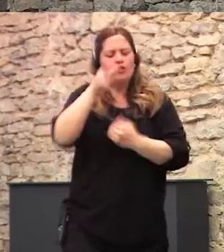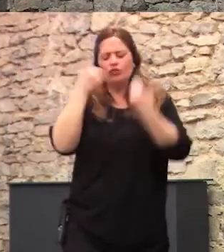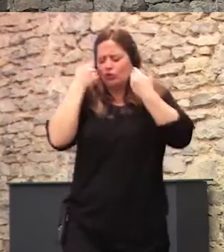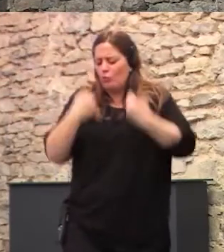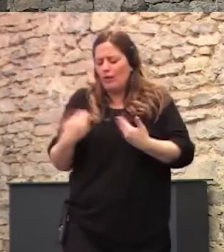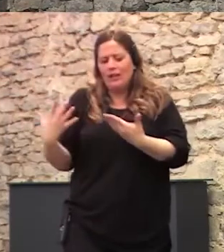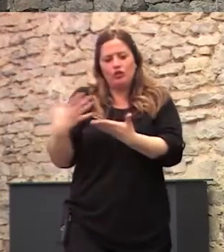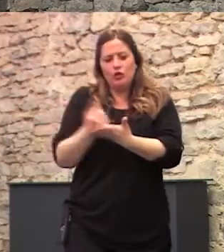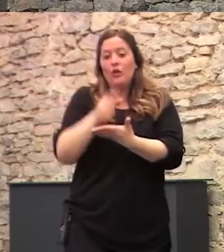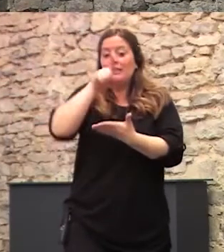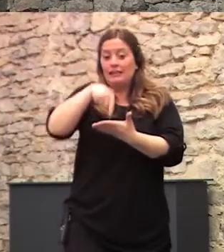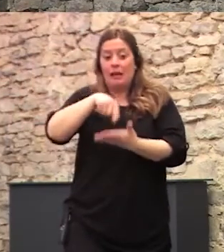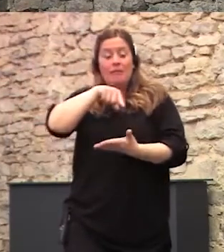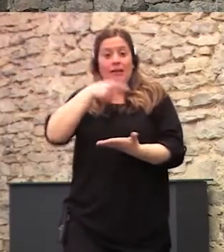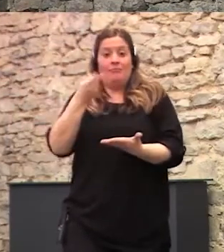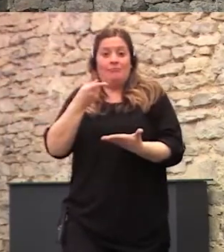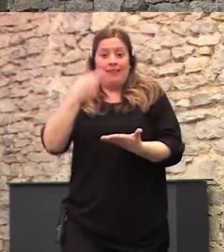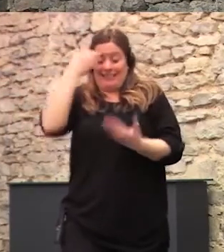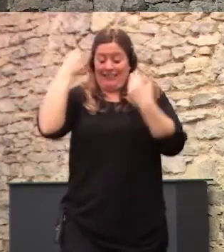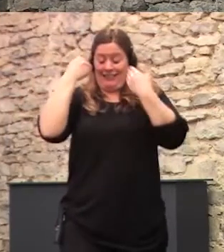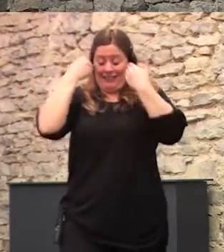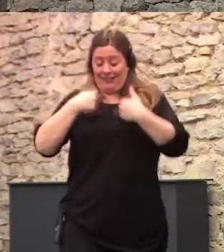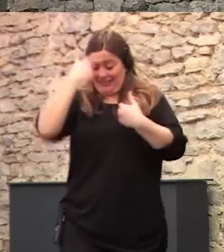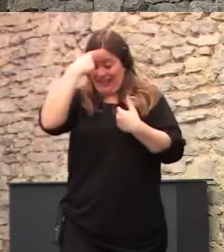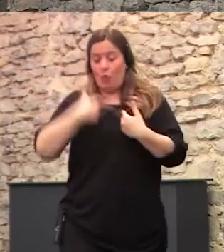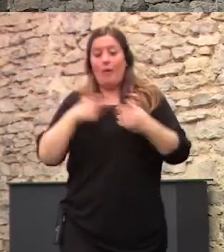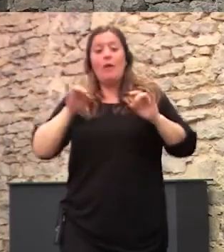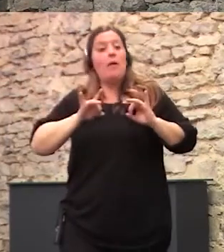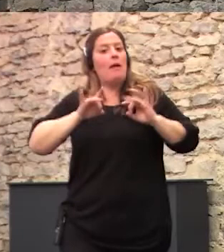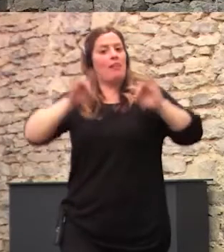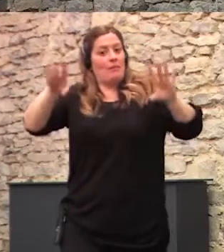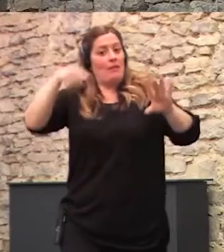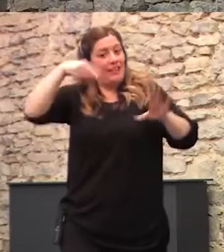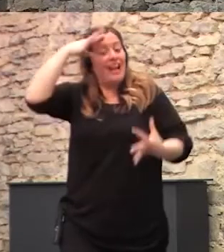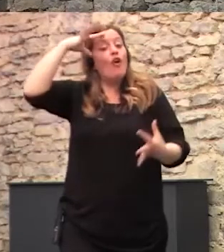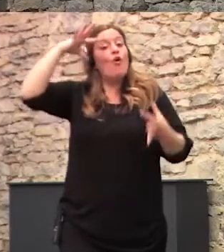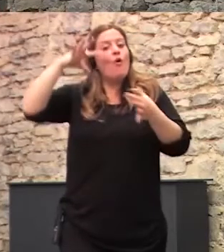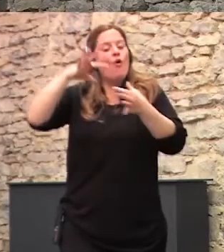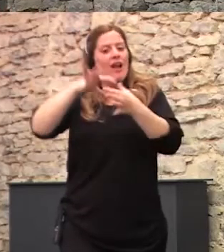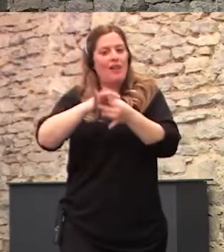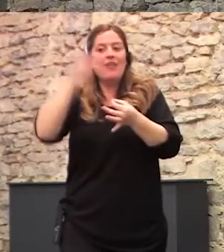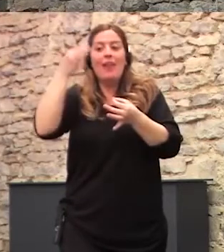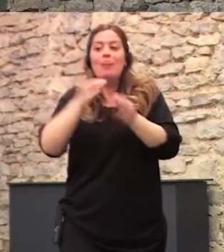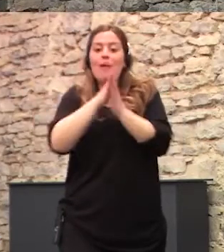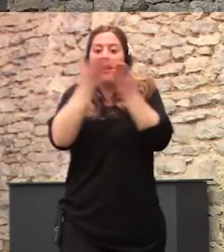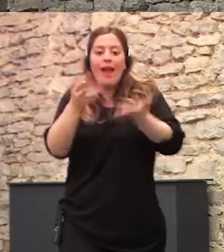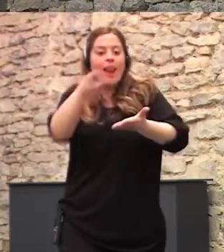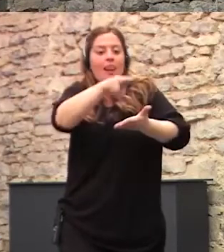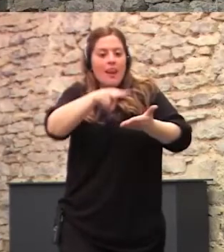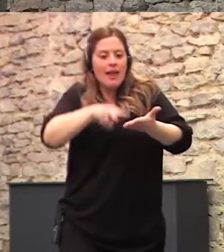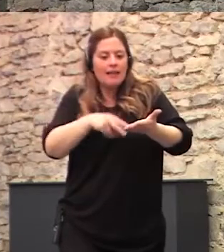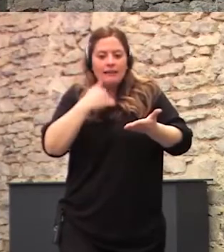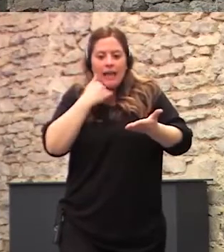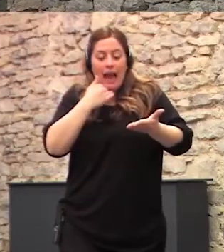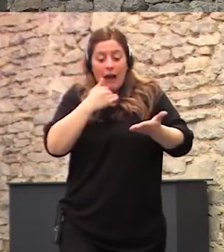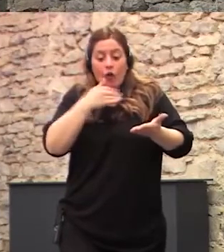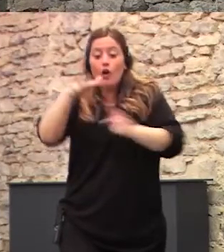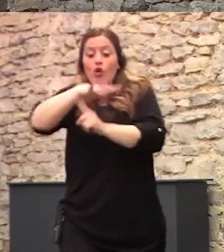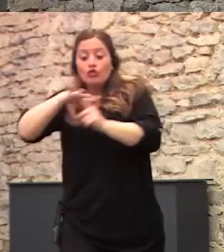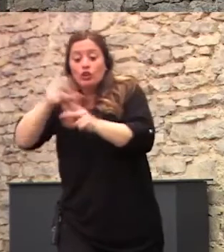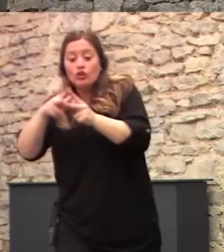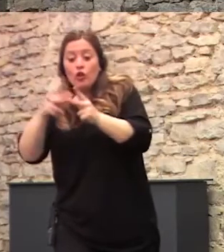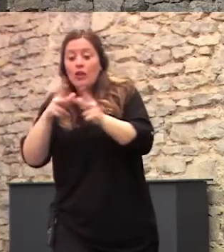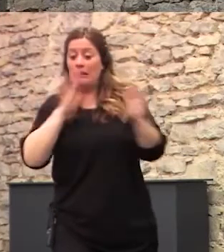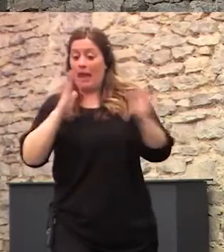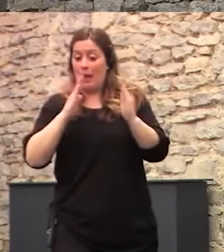y la emancipación del ser humano, entonces esta coherencia tiene que leerse de un modo que cobre sentido en el contexto social de cada momento.